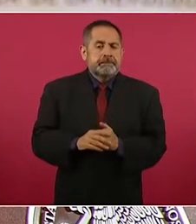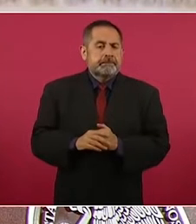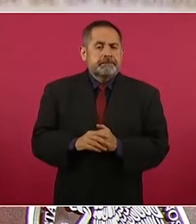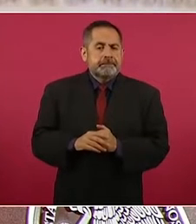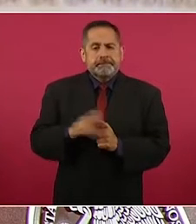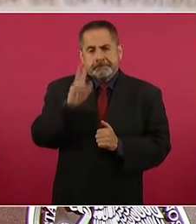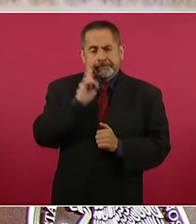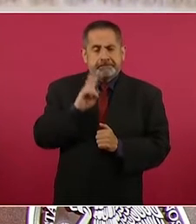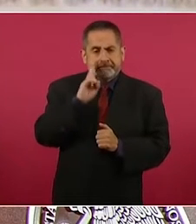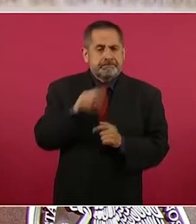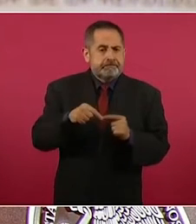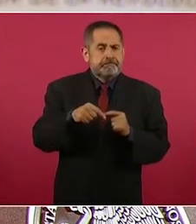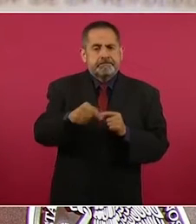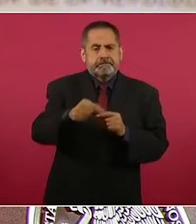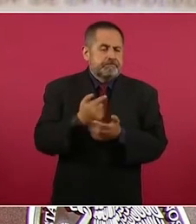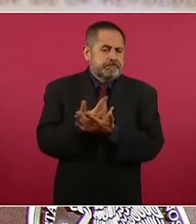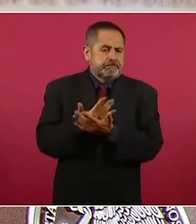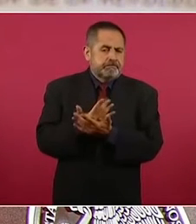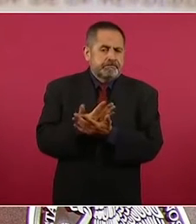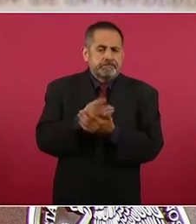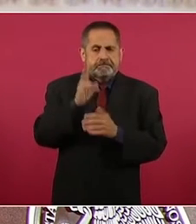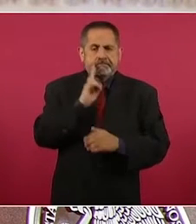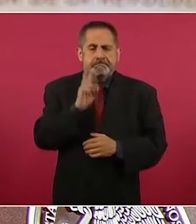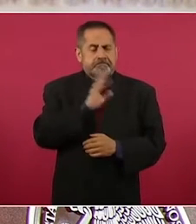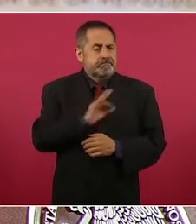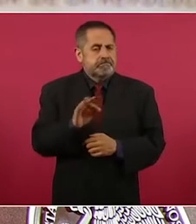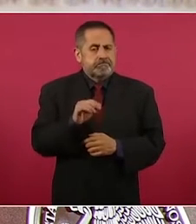a esperar a que